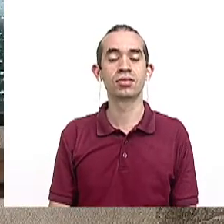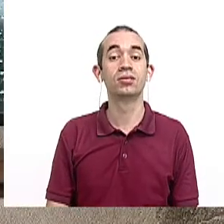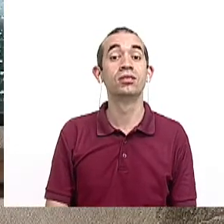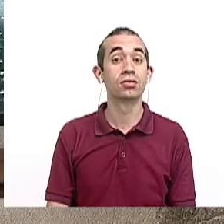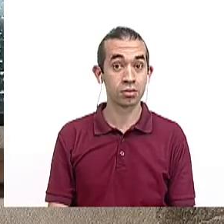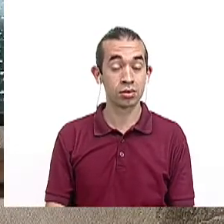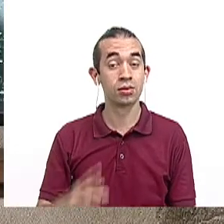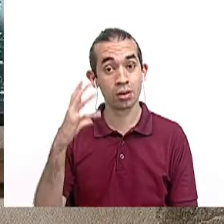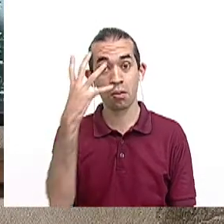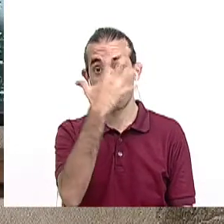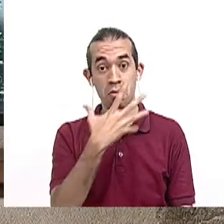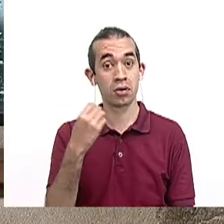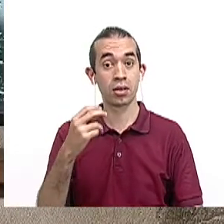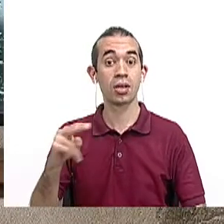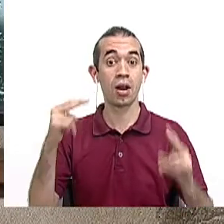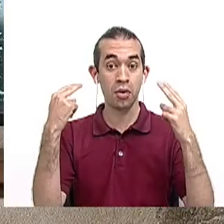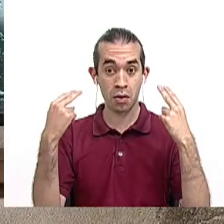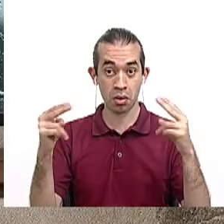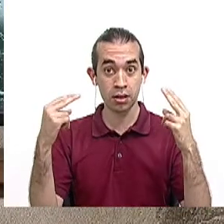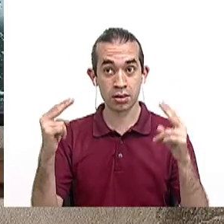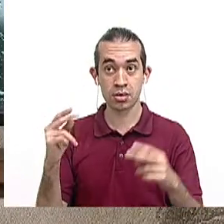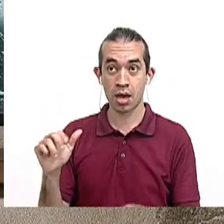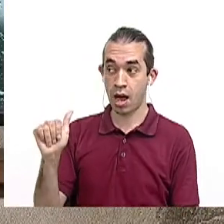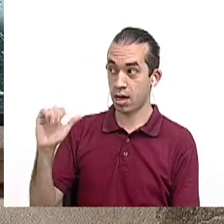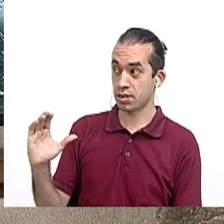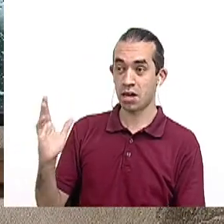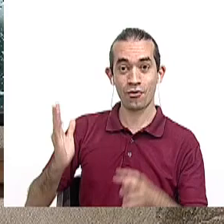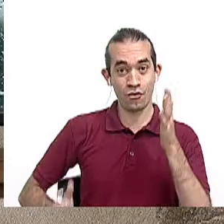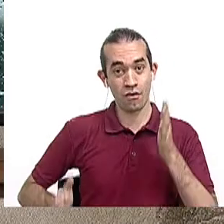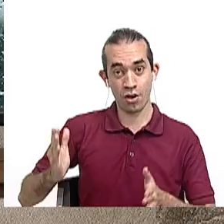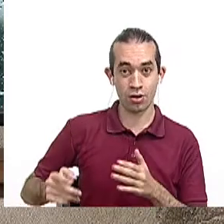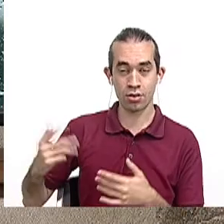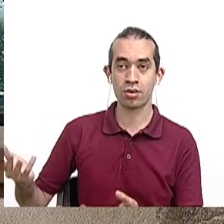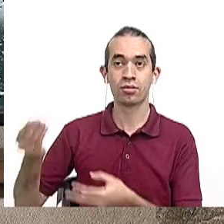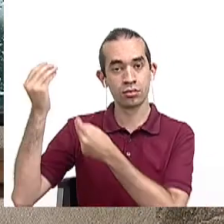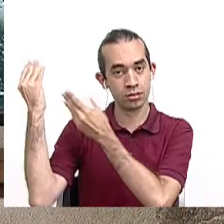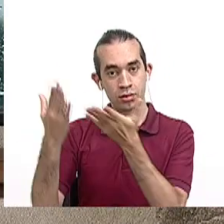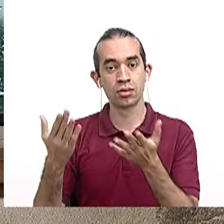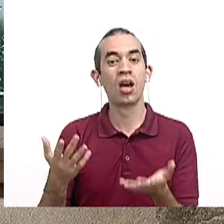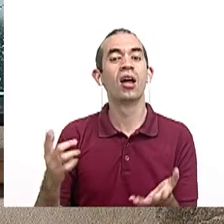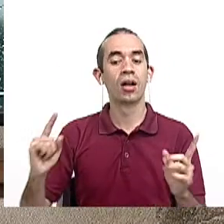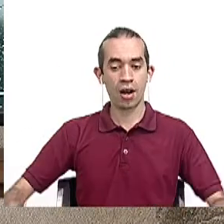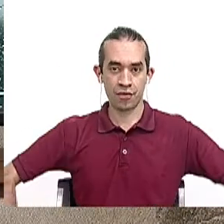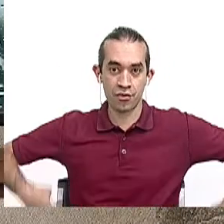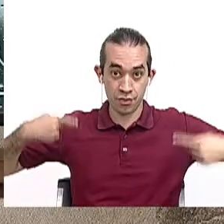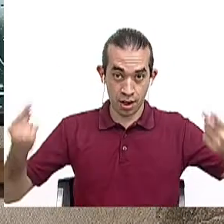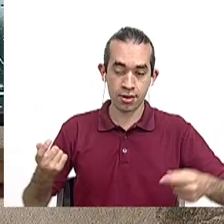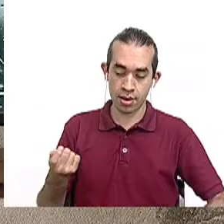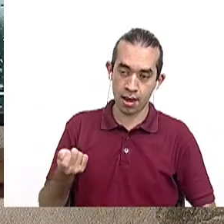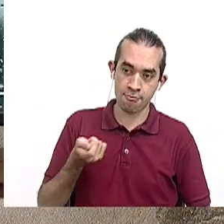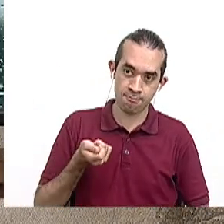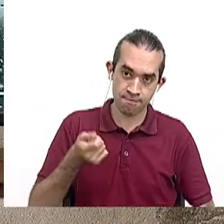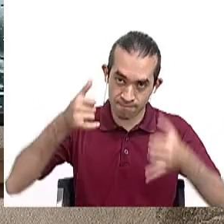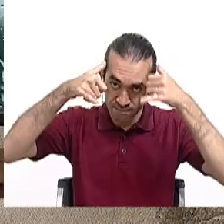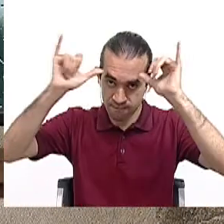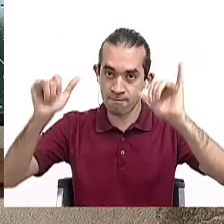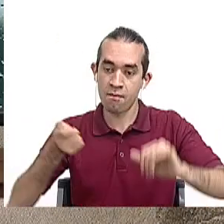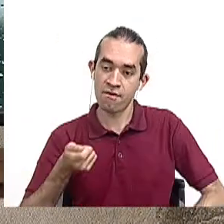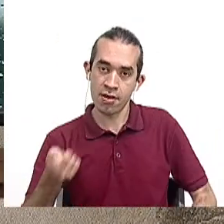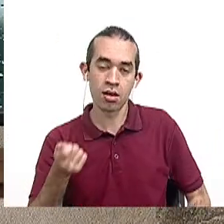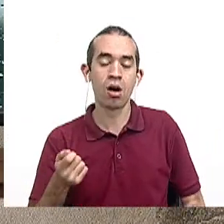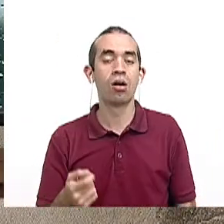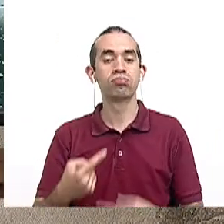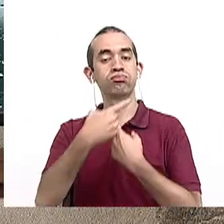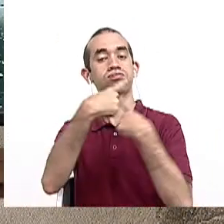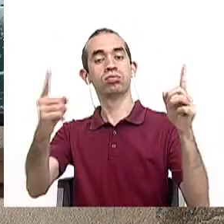Bueno, qué bonita noticia nos trajo AC y es nada más y nada menos que el boyeo y la carreta declarados Patrimonio